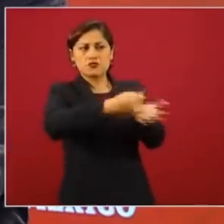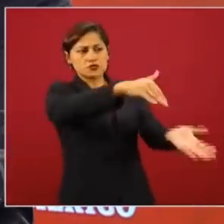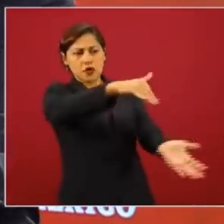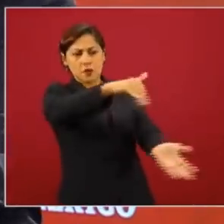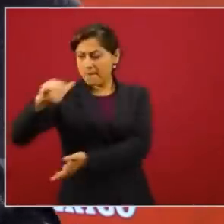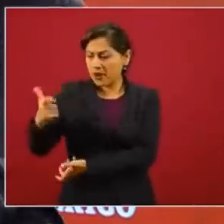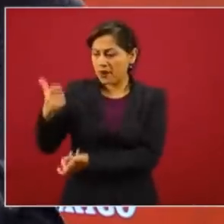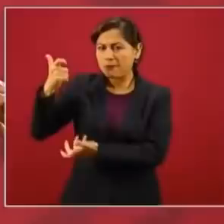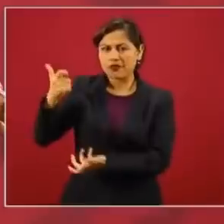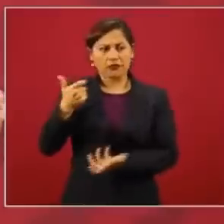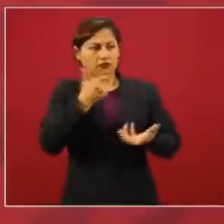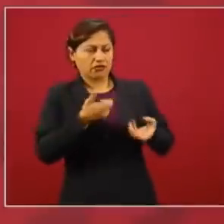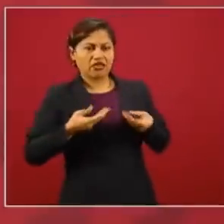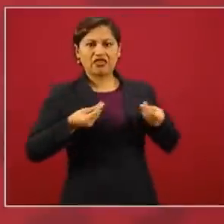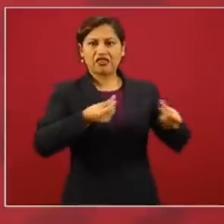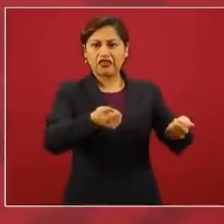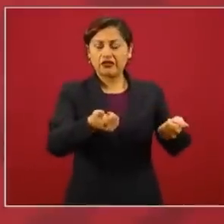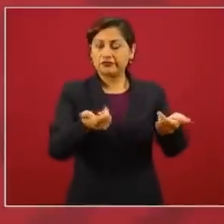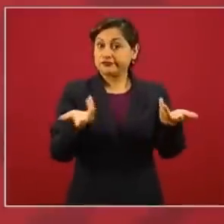Y se les